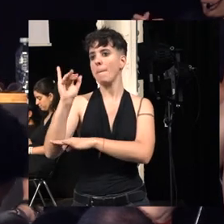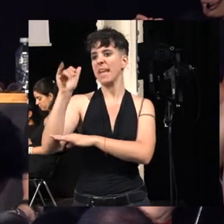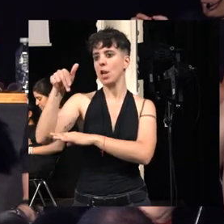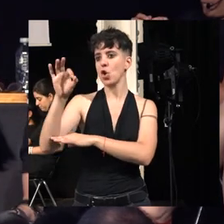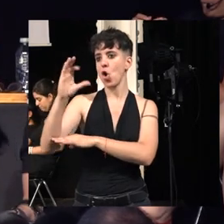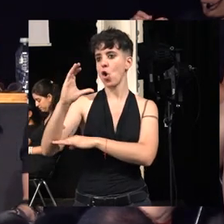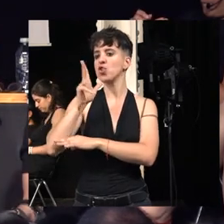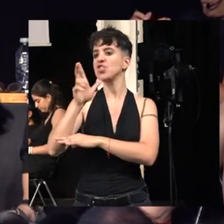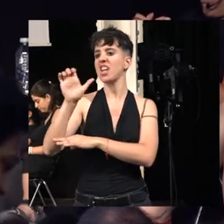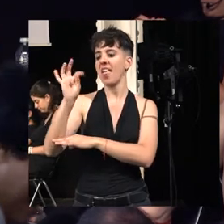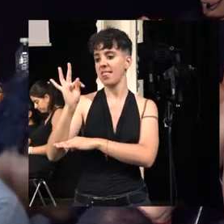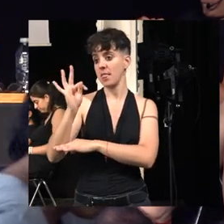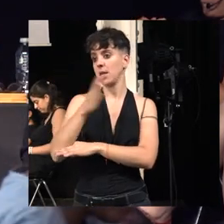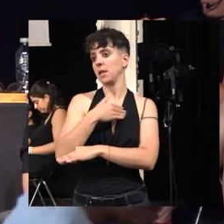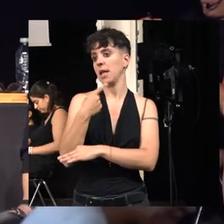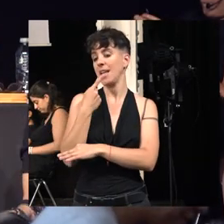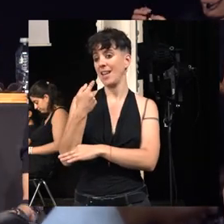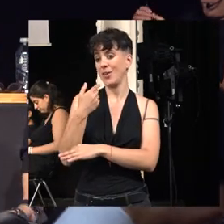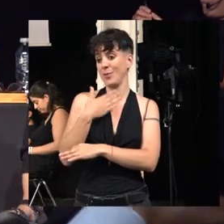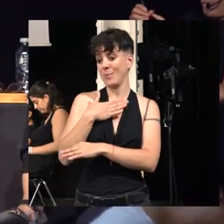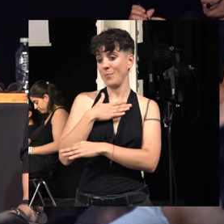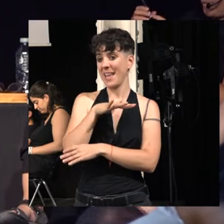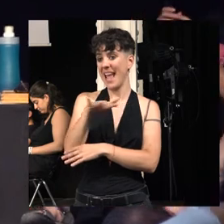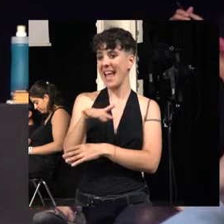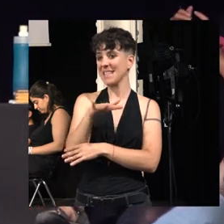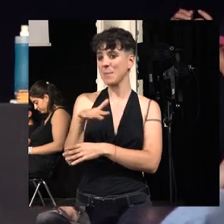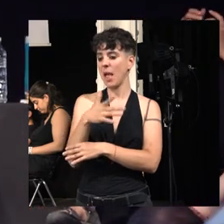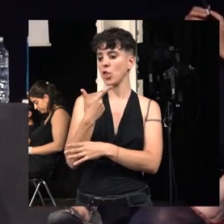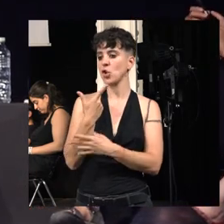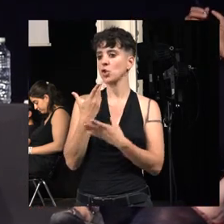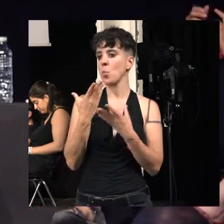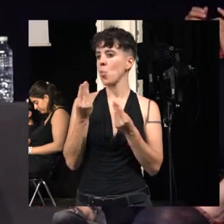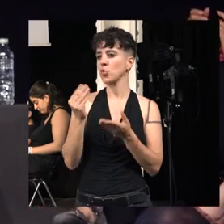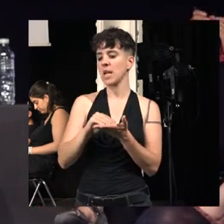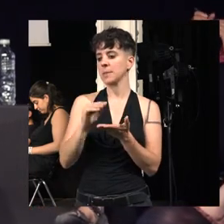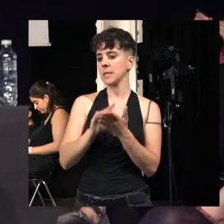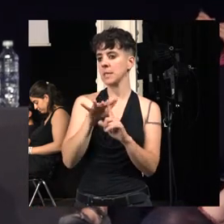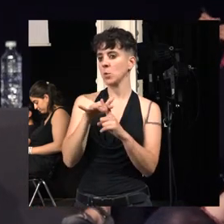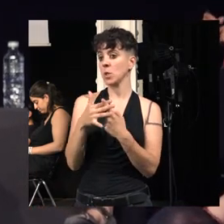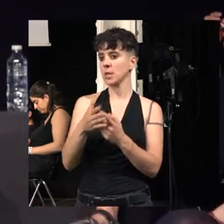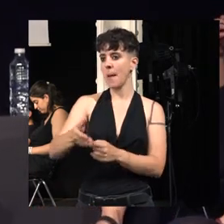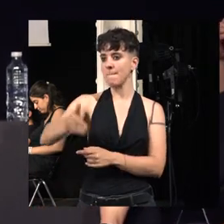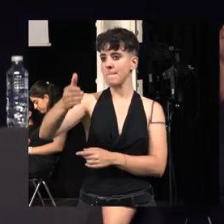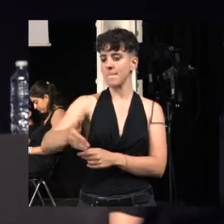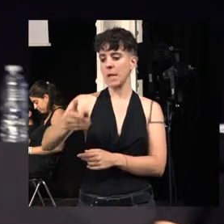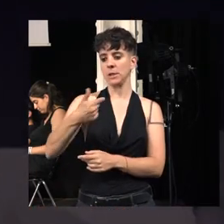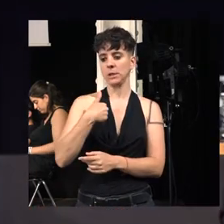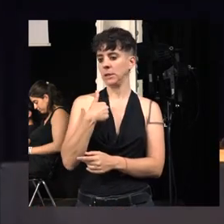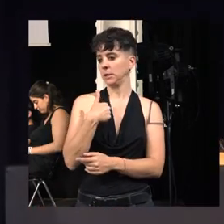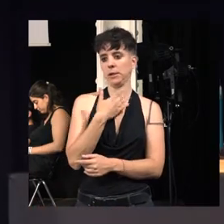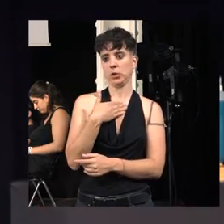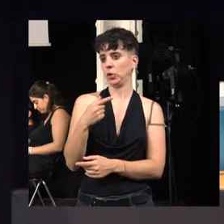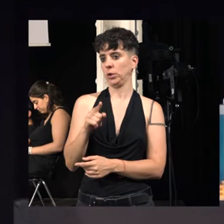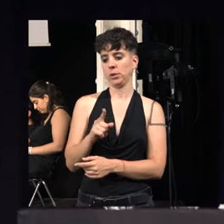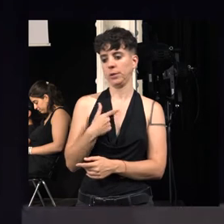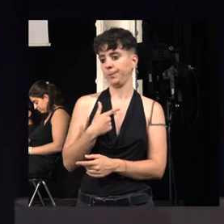comerme muchos espacios en los cuales tenía que darle mano a gente que no tenía que darle la mano, etcétera.